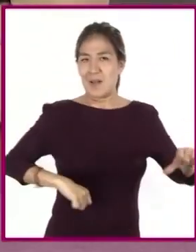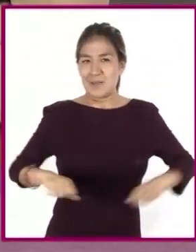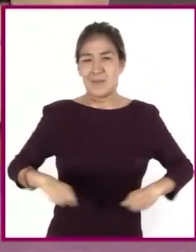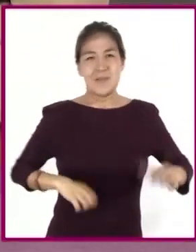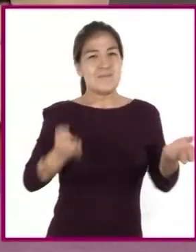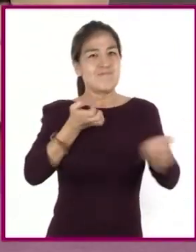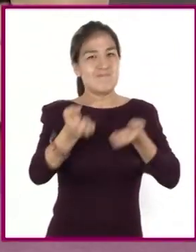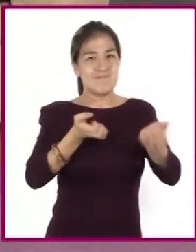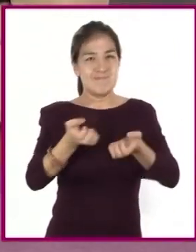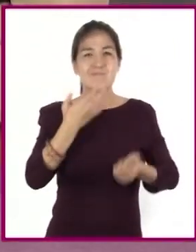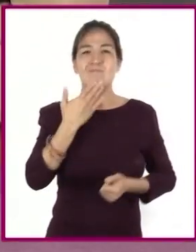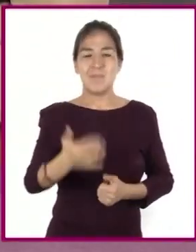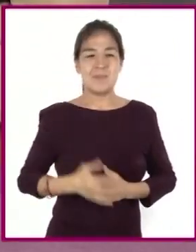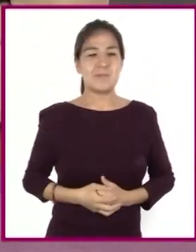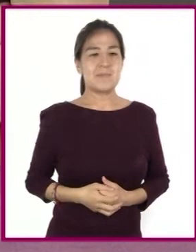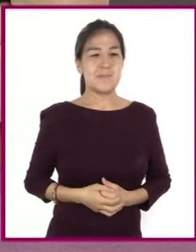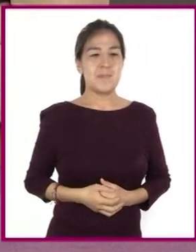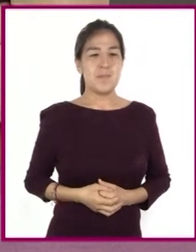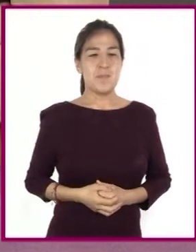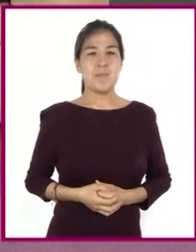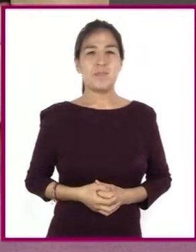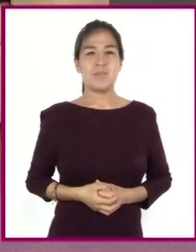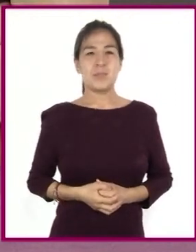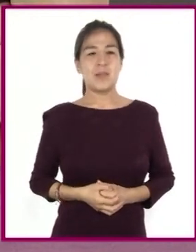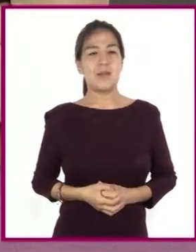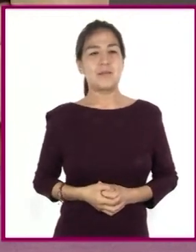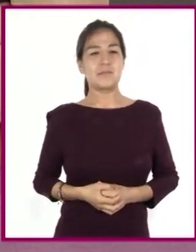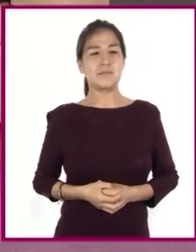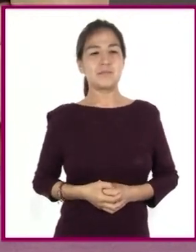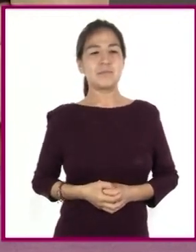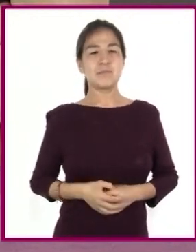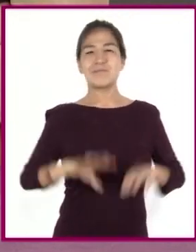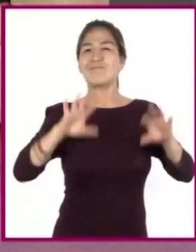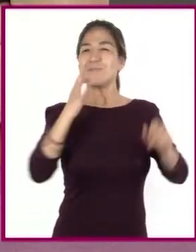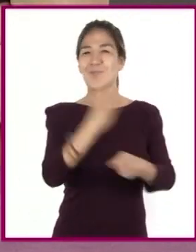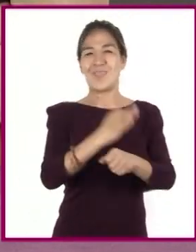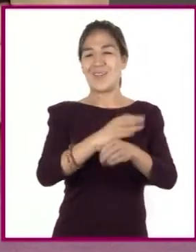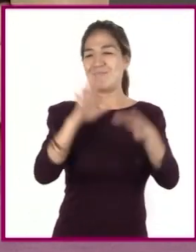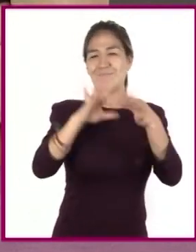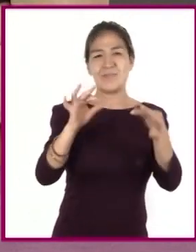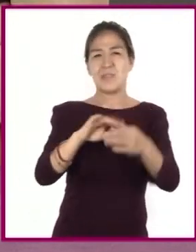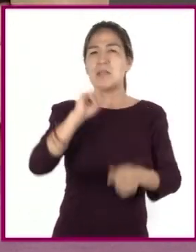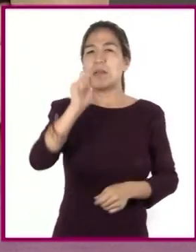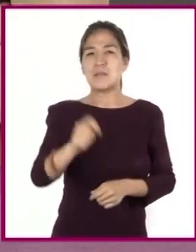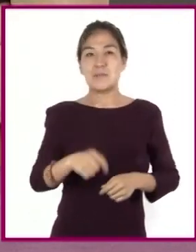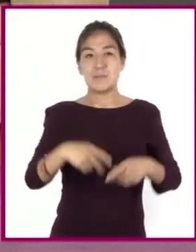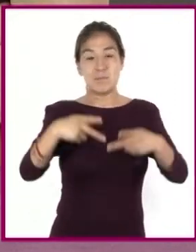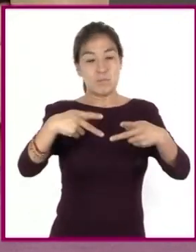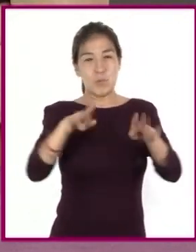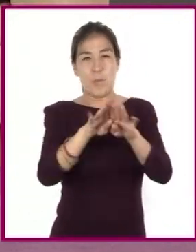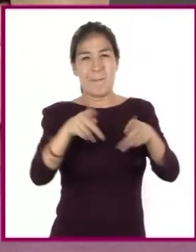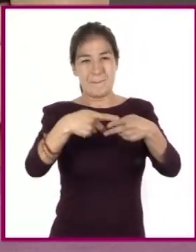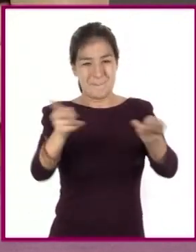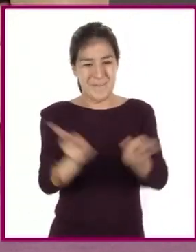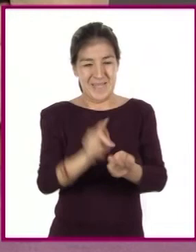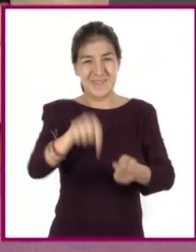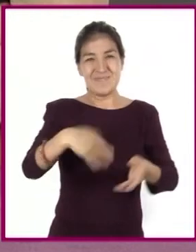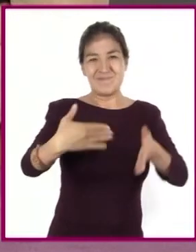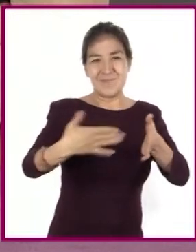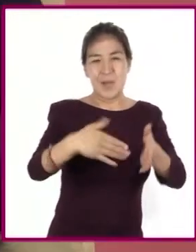física. En general, ¿podríamos decir que los platillos de la comida mexicana son